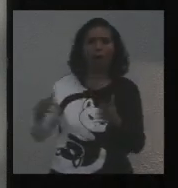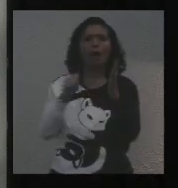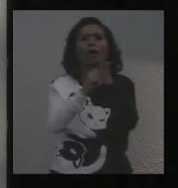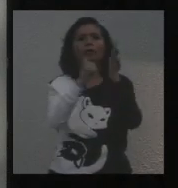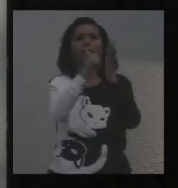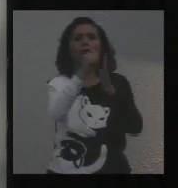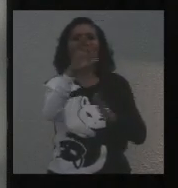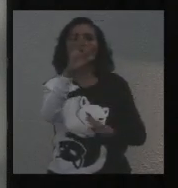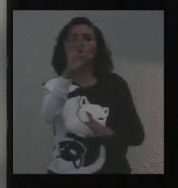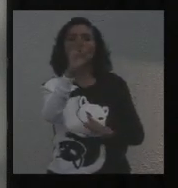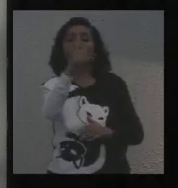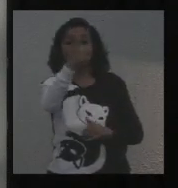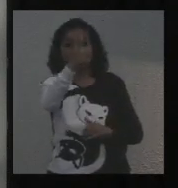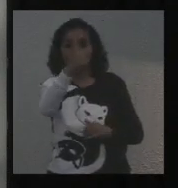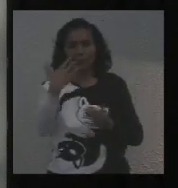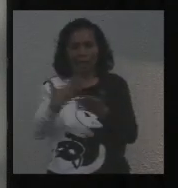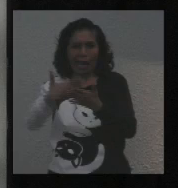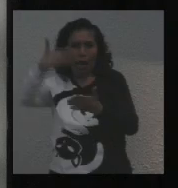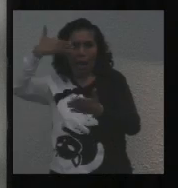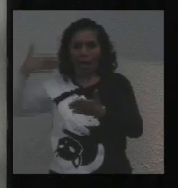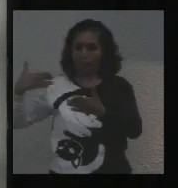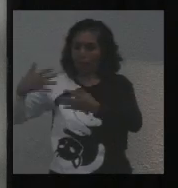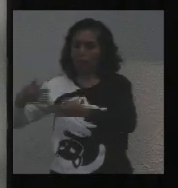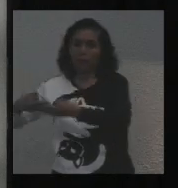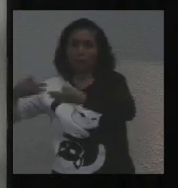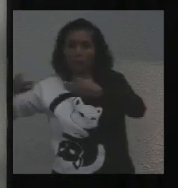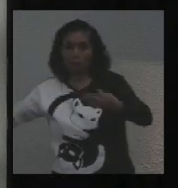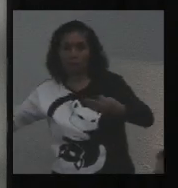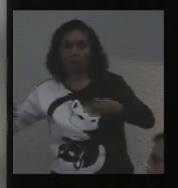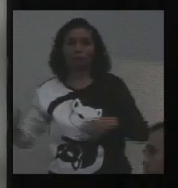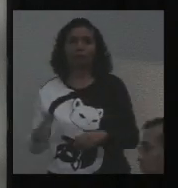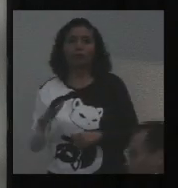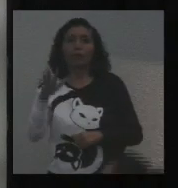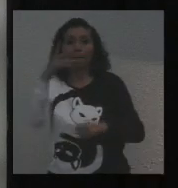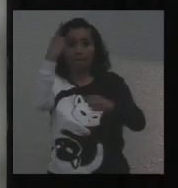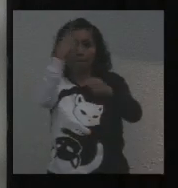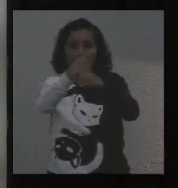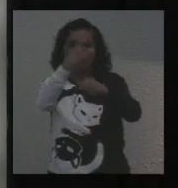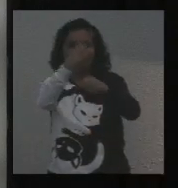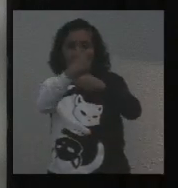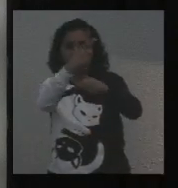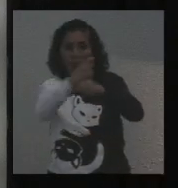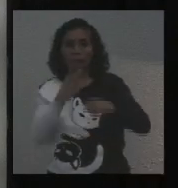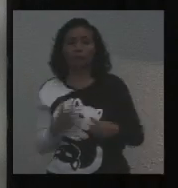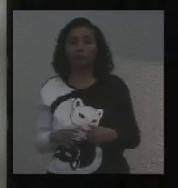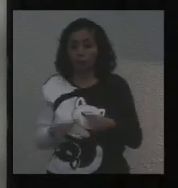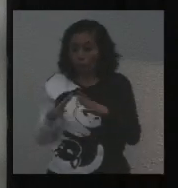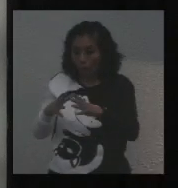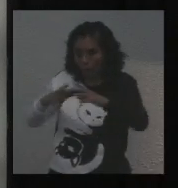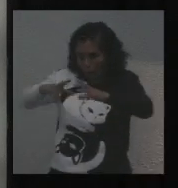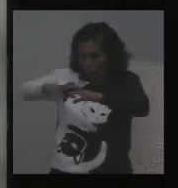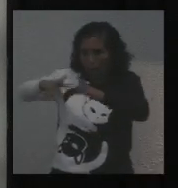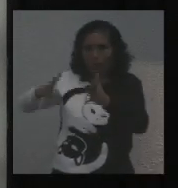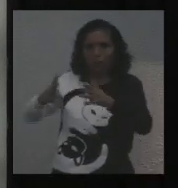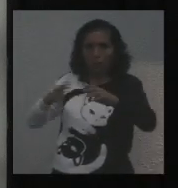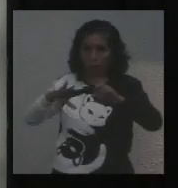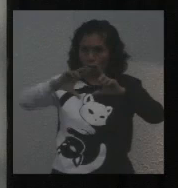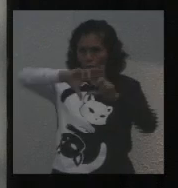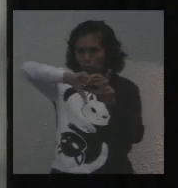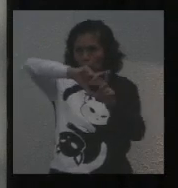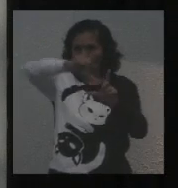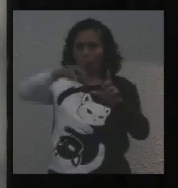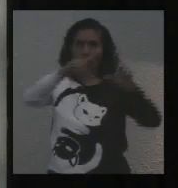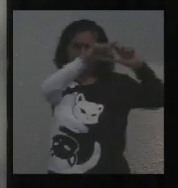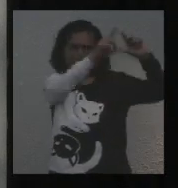46. El territorio del Estado de Quintana Roo comprende, primero, la porción oriental de la península de